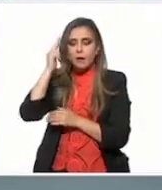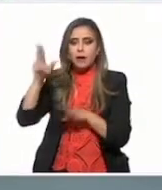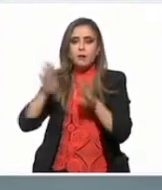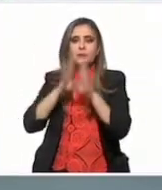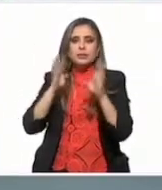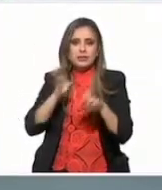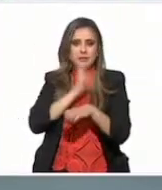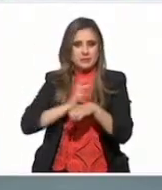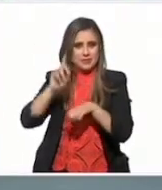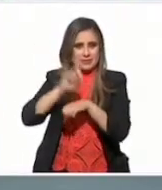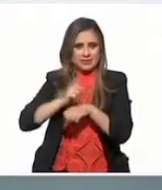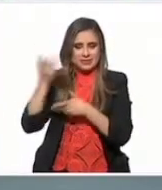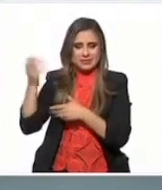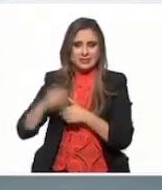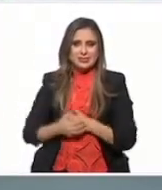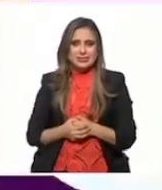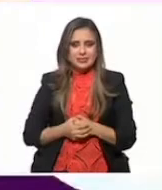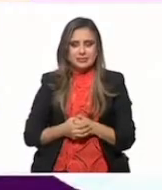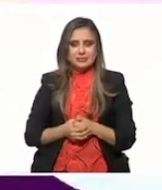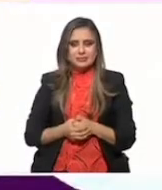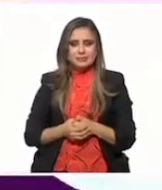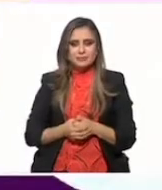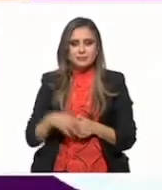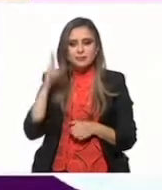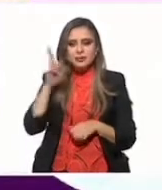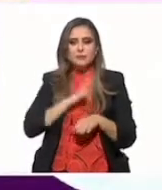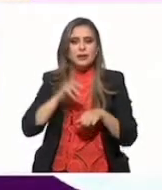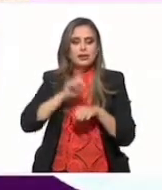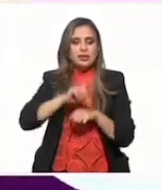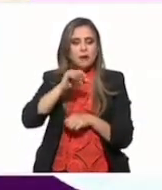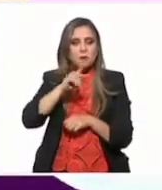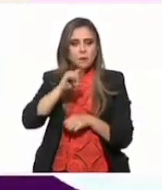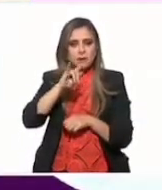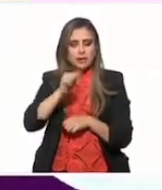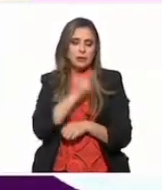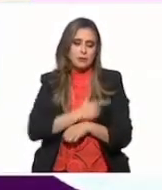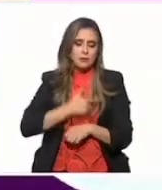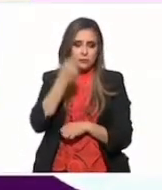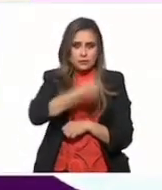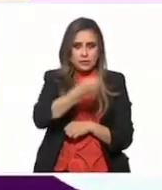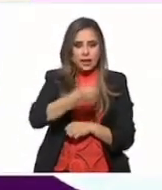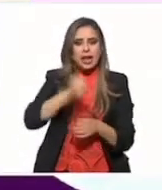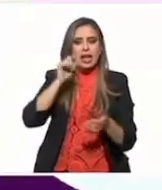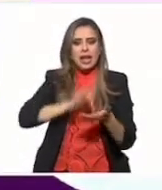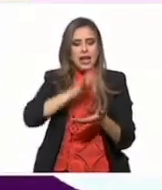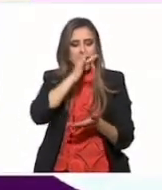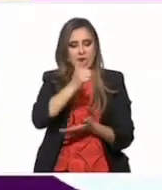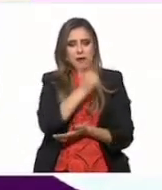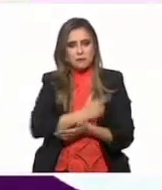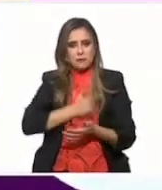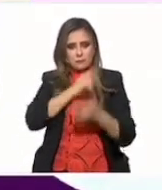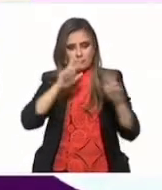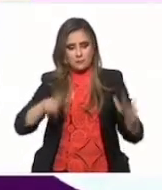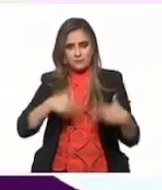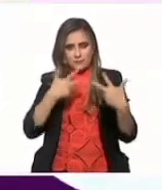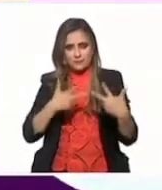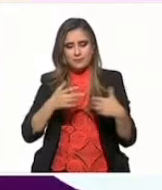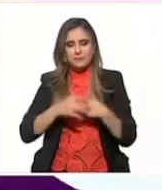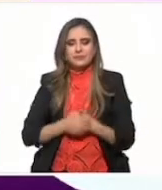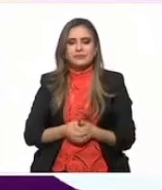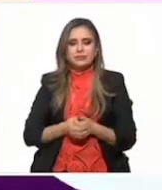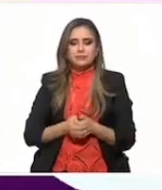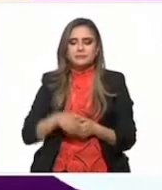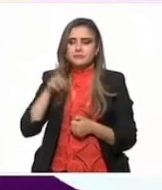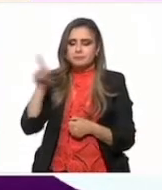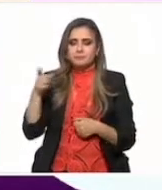buenos días muy buenos dias lobita qué gusto saludarte y gracias qué gusto estar en tu programa hoy eduardo héctor es